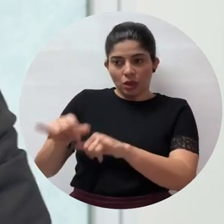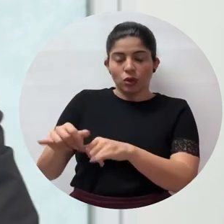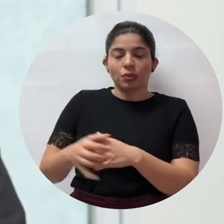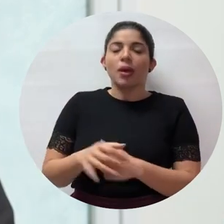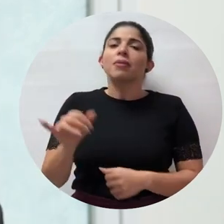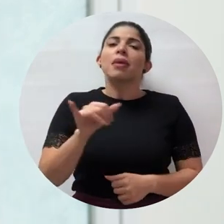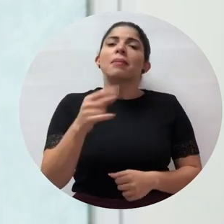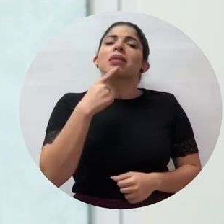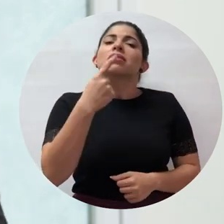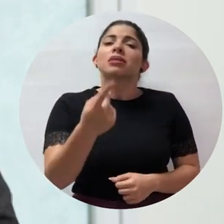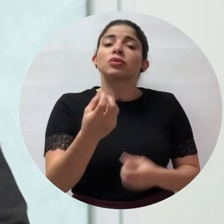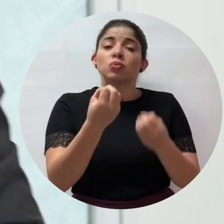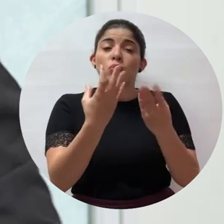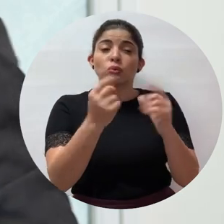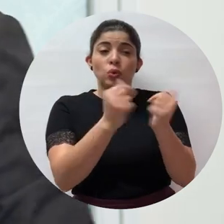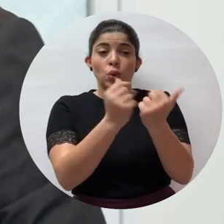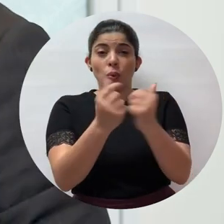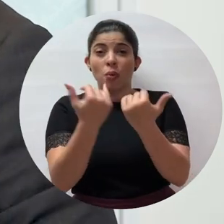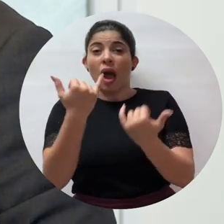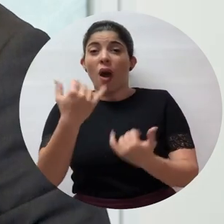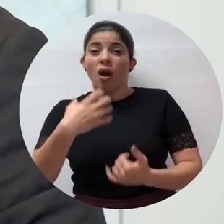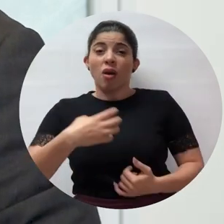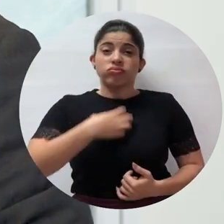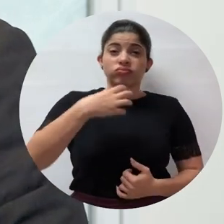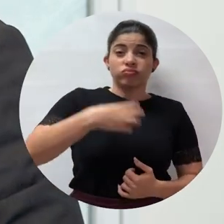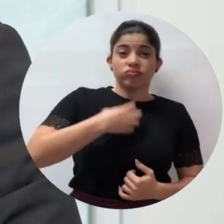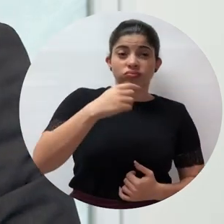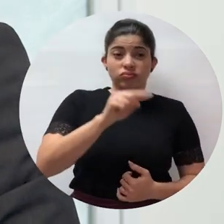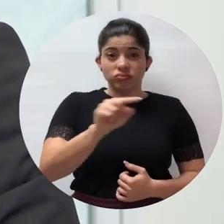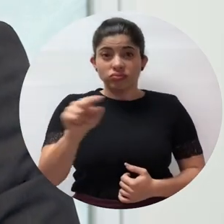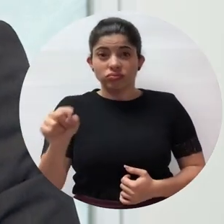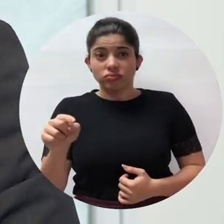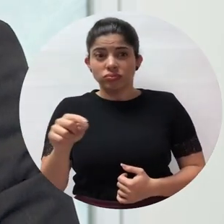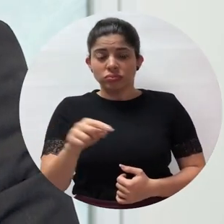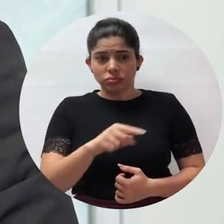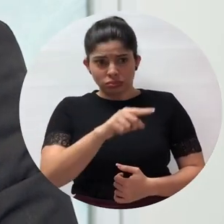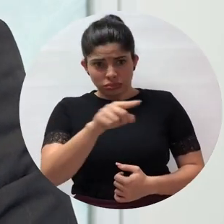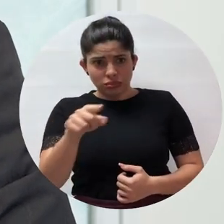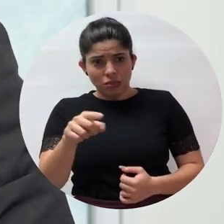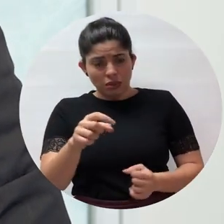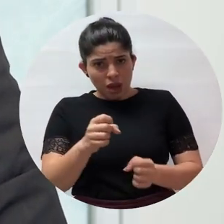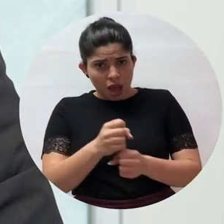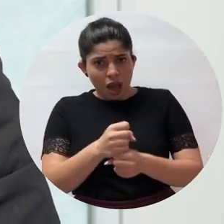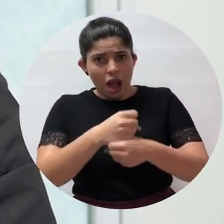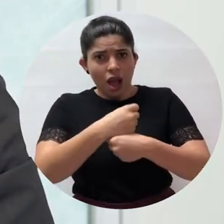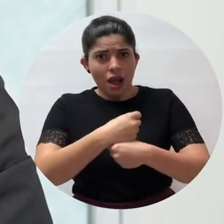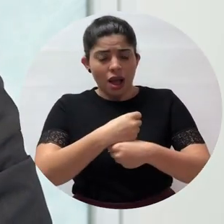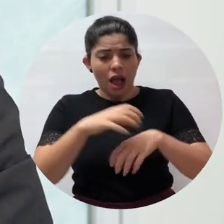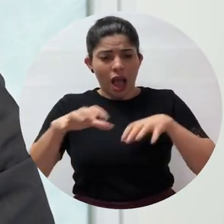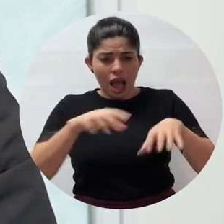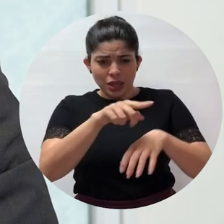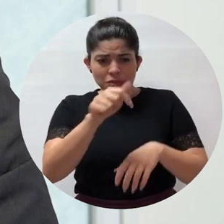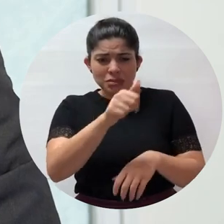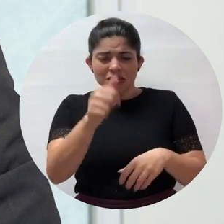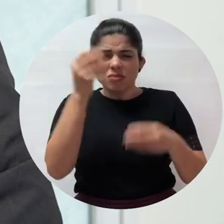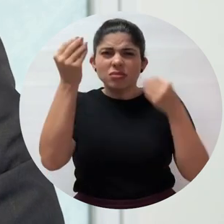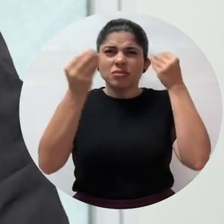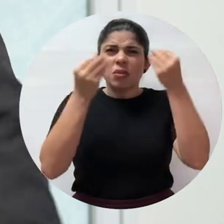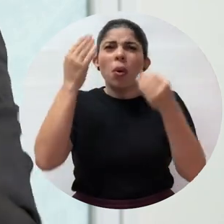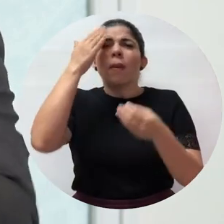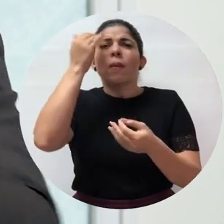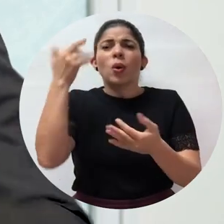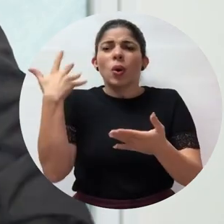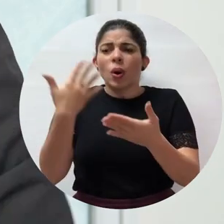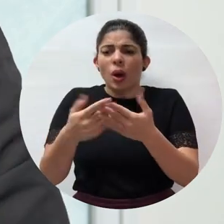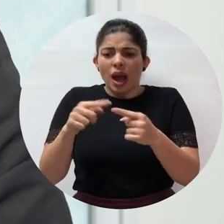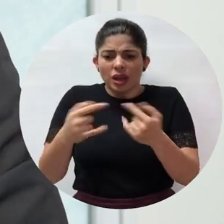También decir a muchos sectores que ahora levantan la voz, que hagan un acto de reflexión de